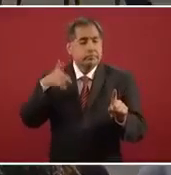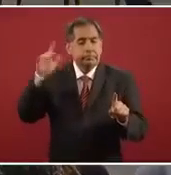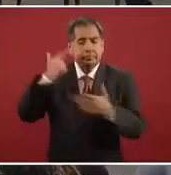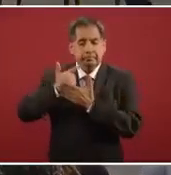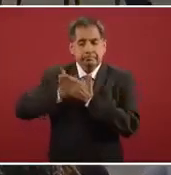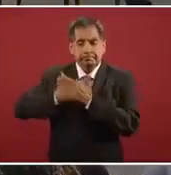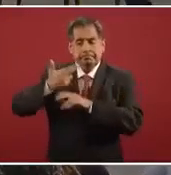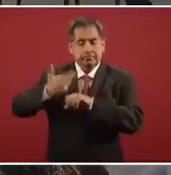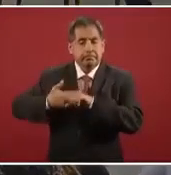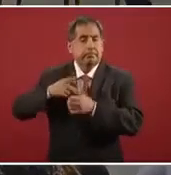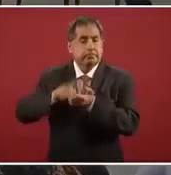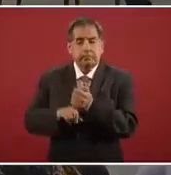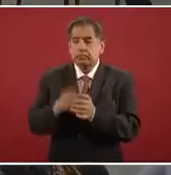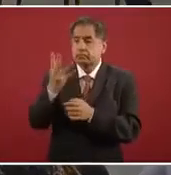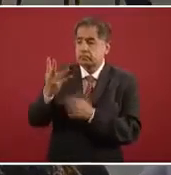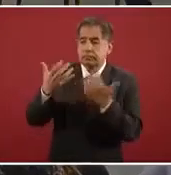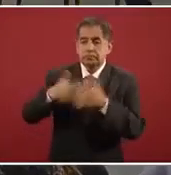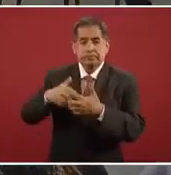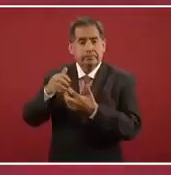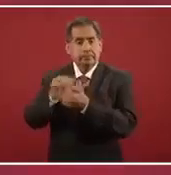en 4 refinerías.